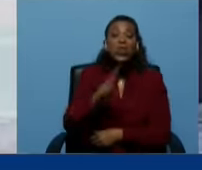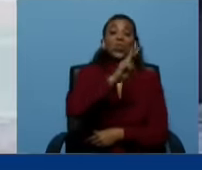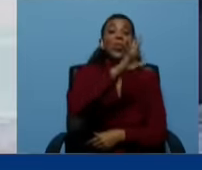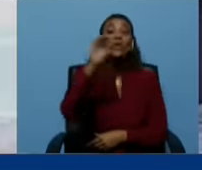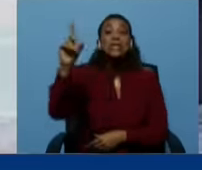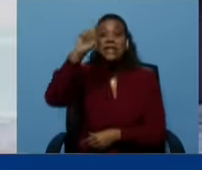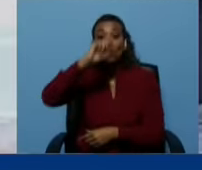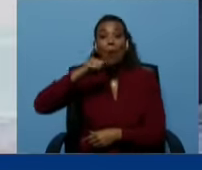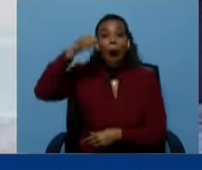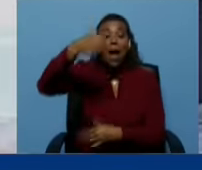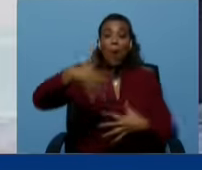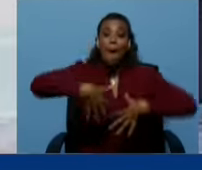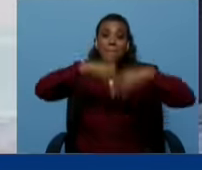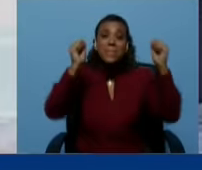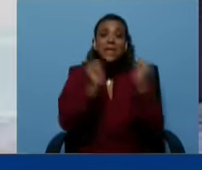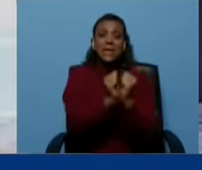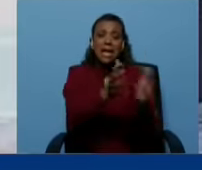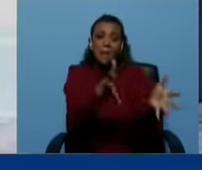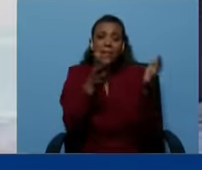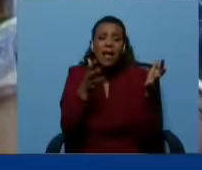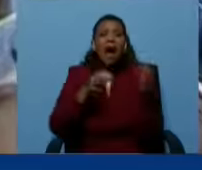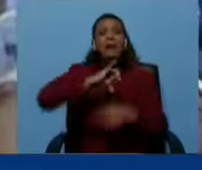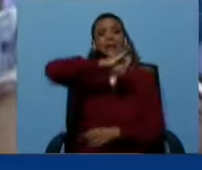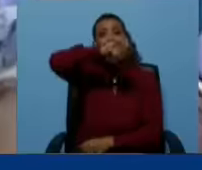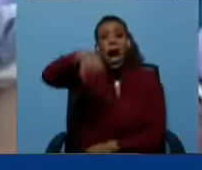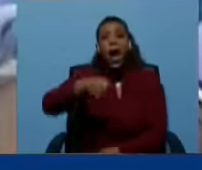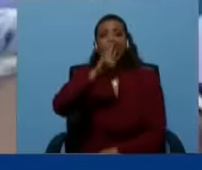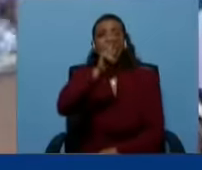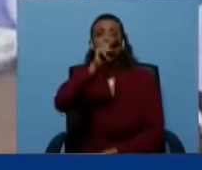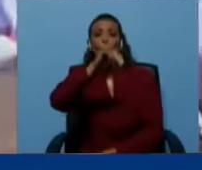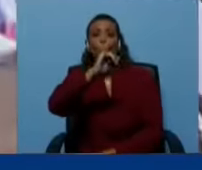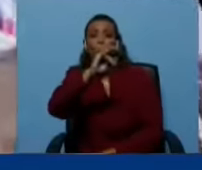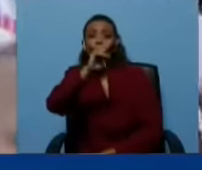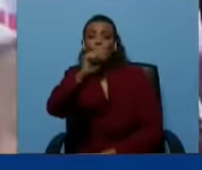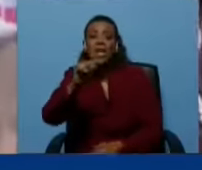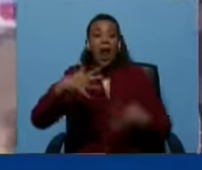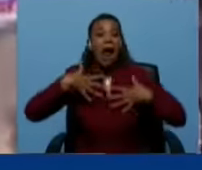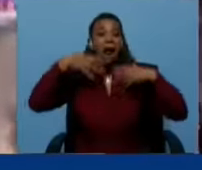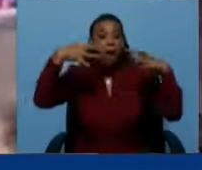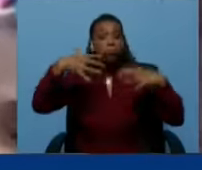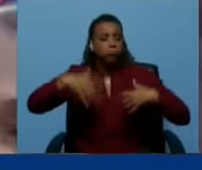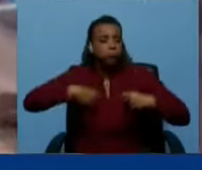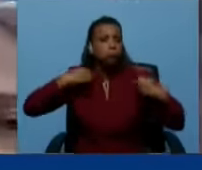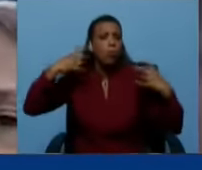200 años de la victoria de la batalla de Junín, 200 años de gloria